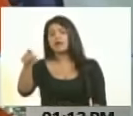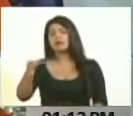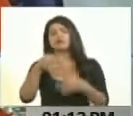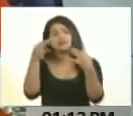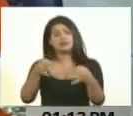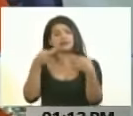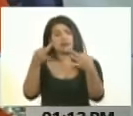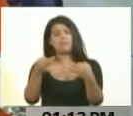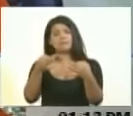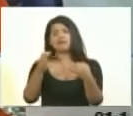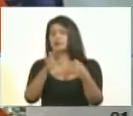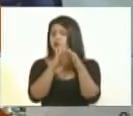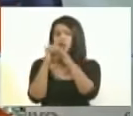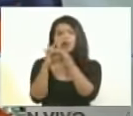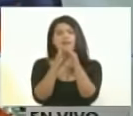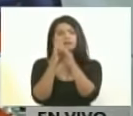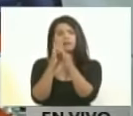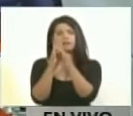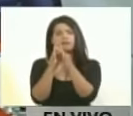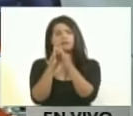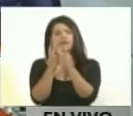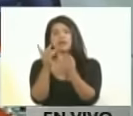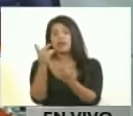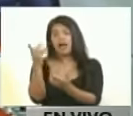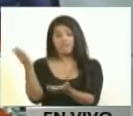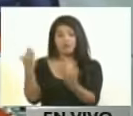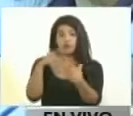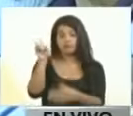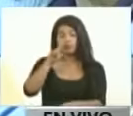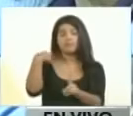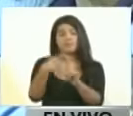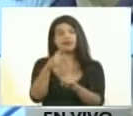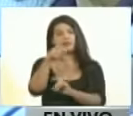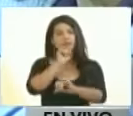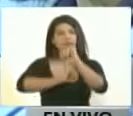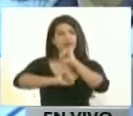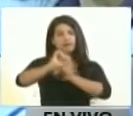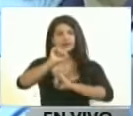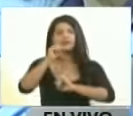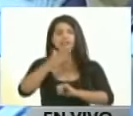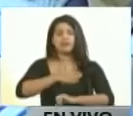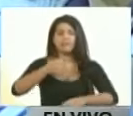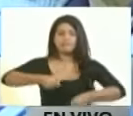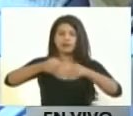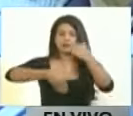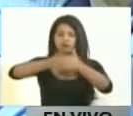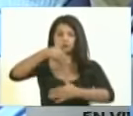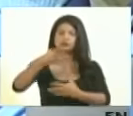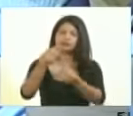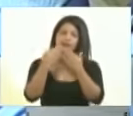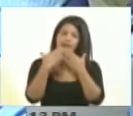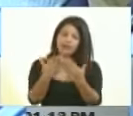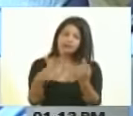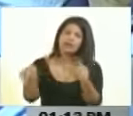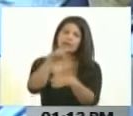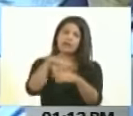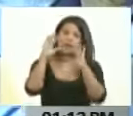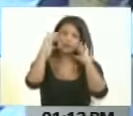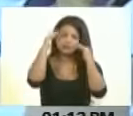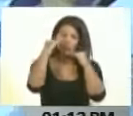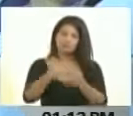su solidaridad no solamente con Venezuela, sino también la defensa del Mercosur. Muchas gracias por su